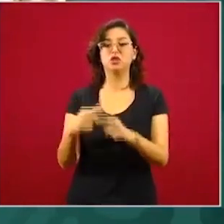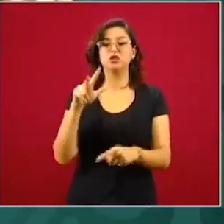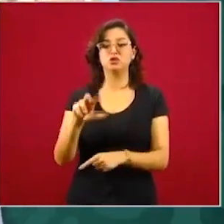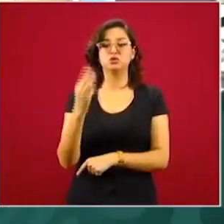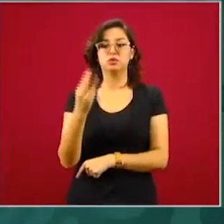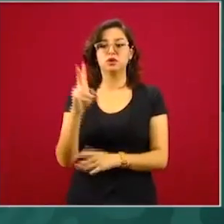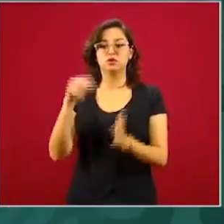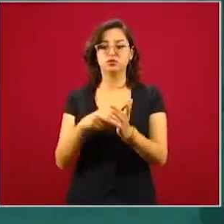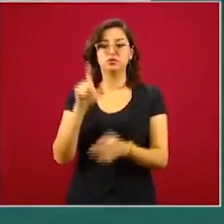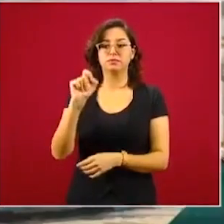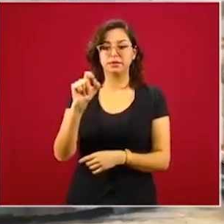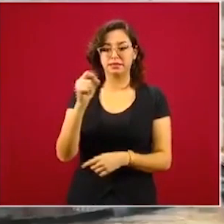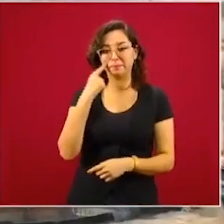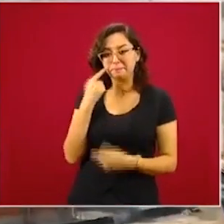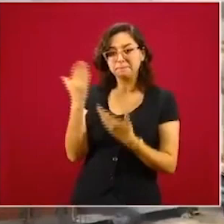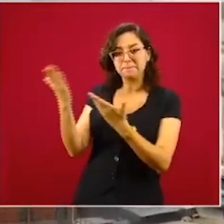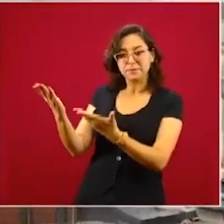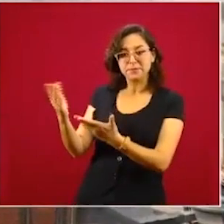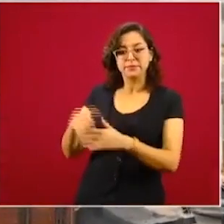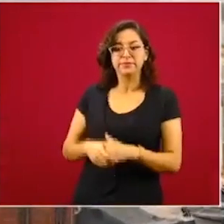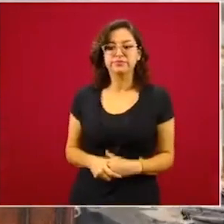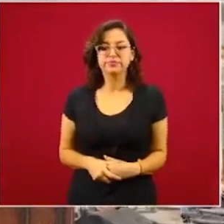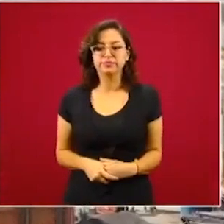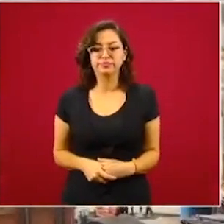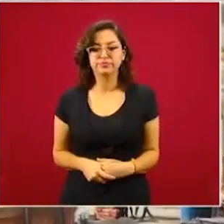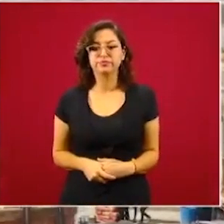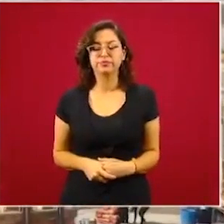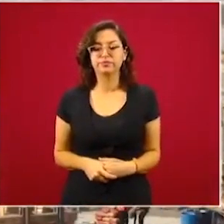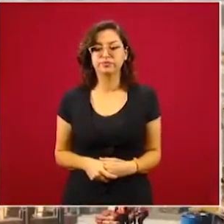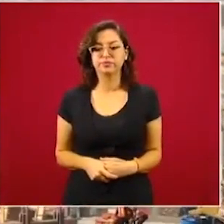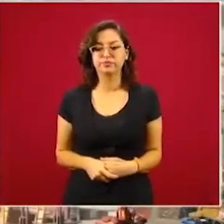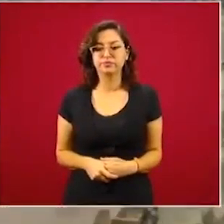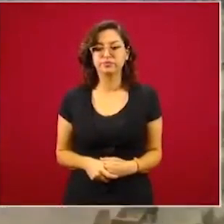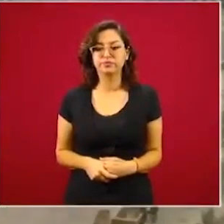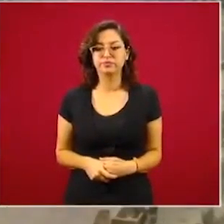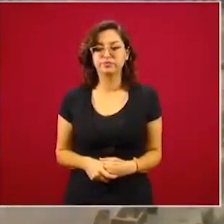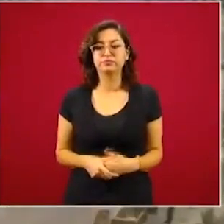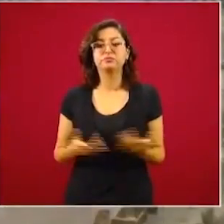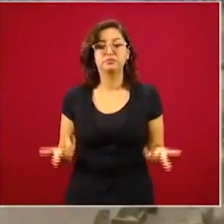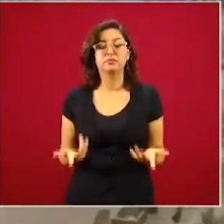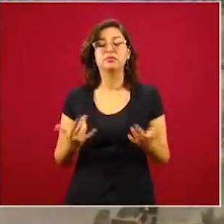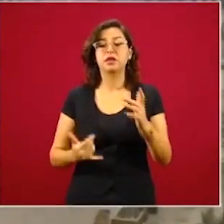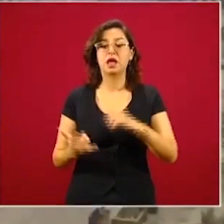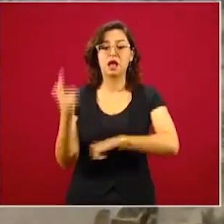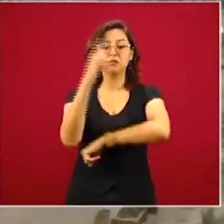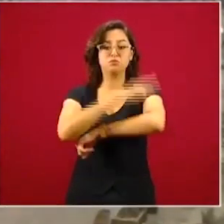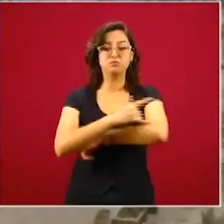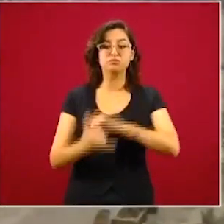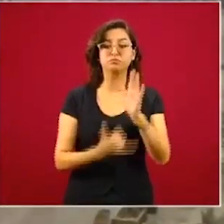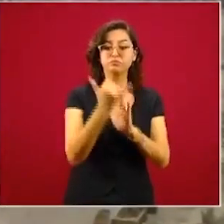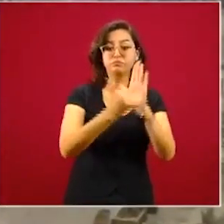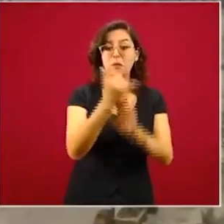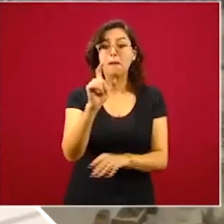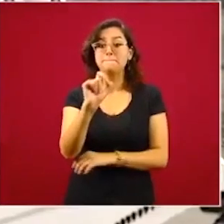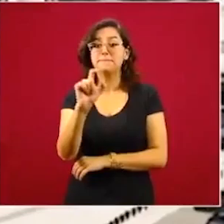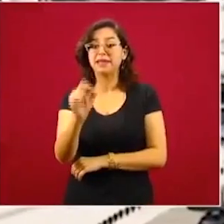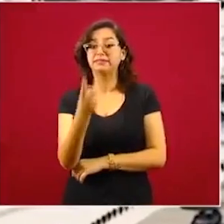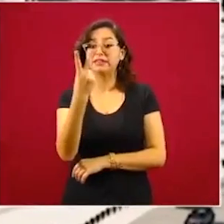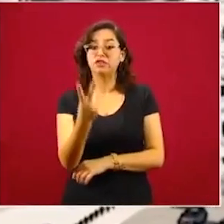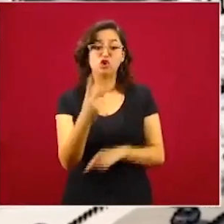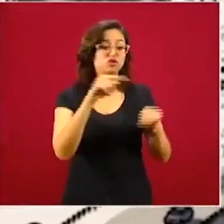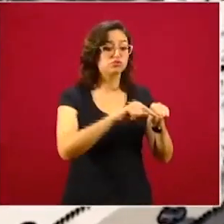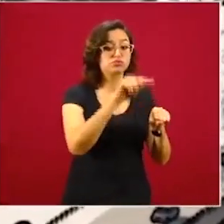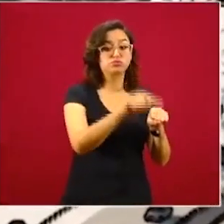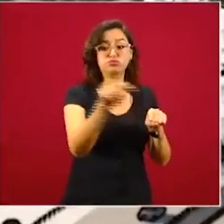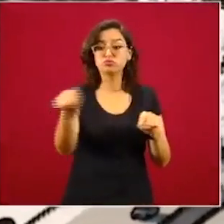2020. El proceso de la obra del nuevo aeropuerto se lleva a cabo de manera simultánea en 22 frentes. En el estacionamiento